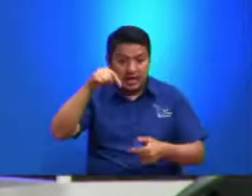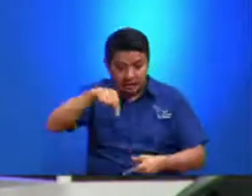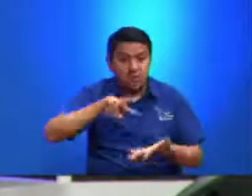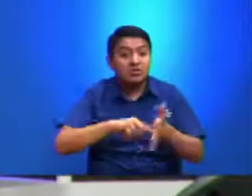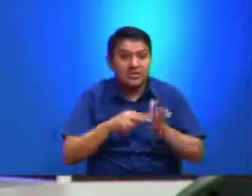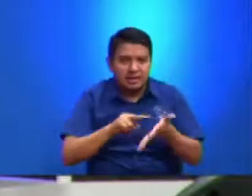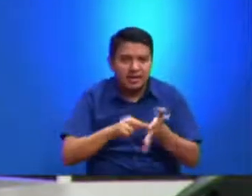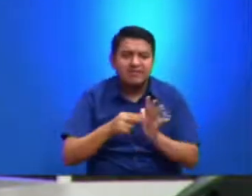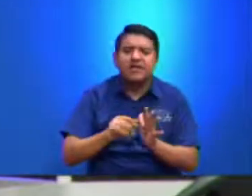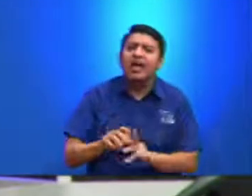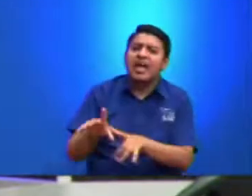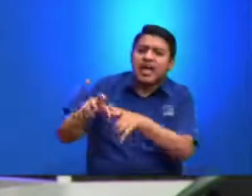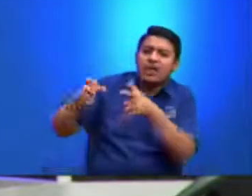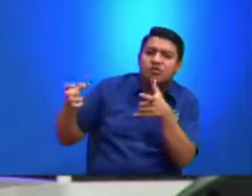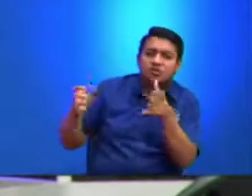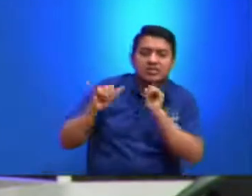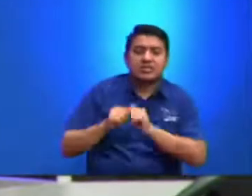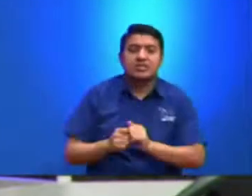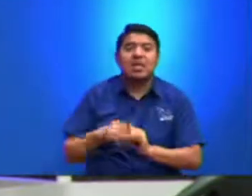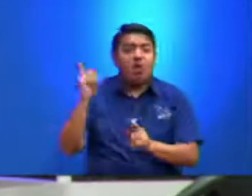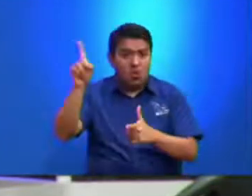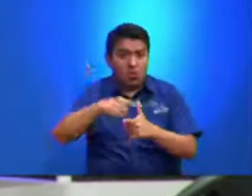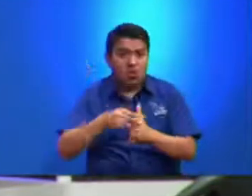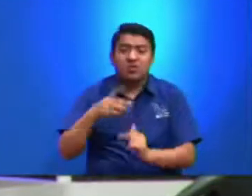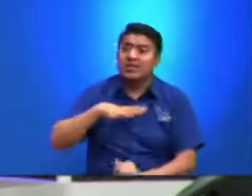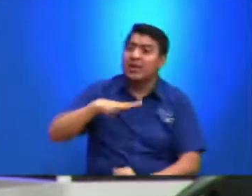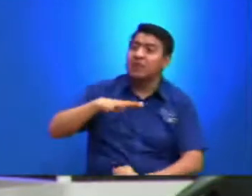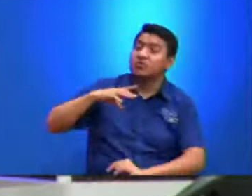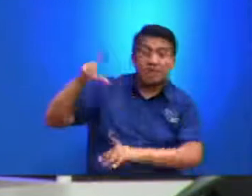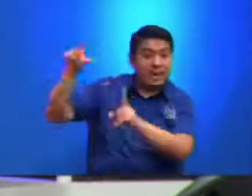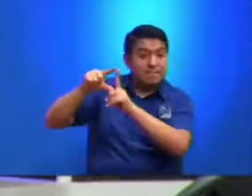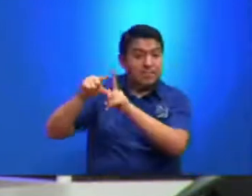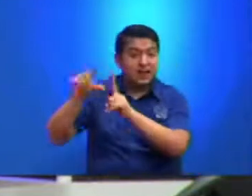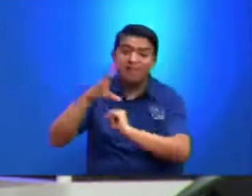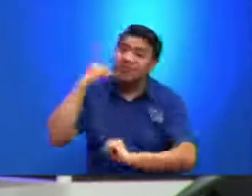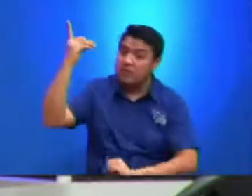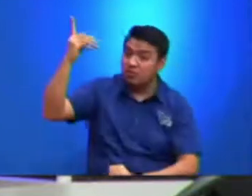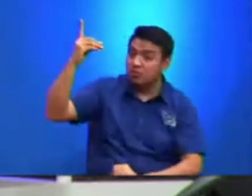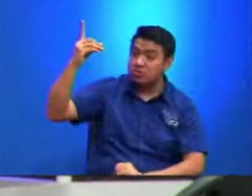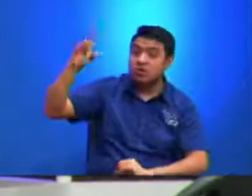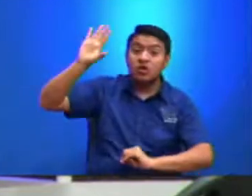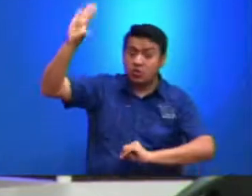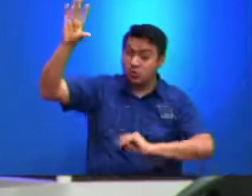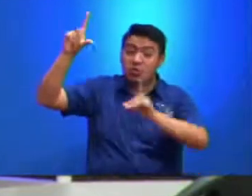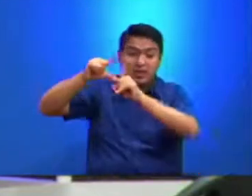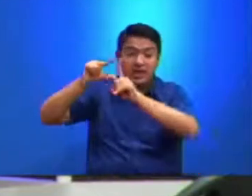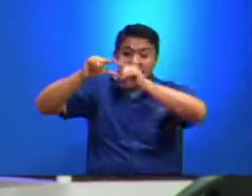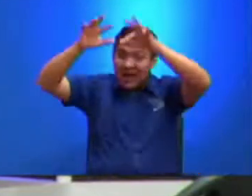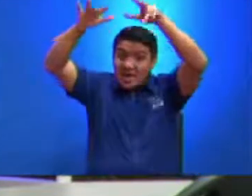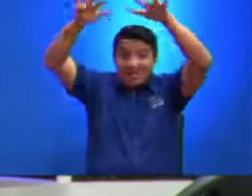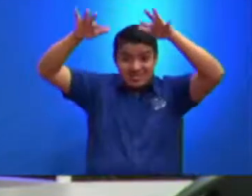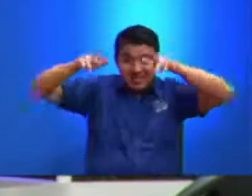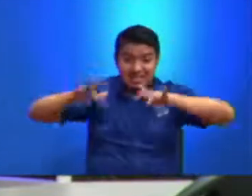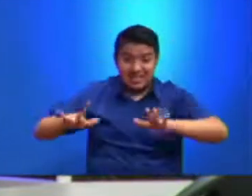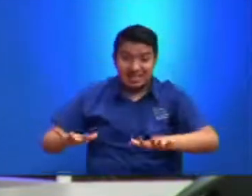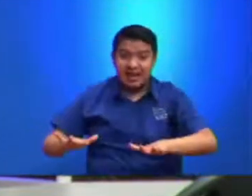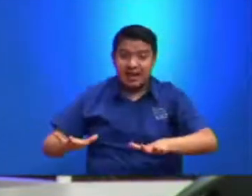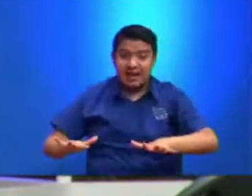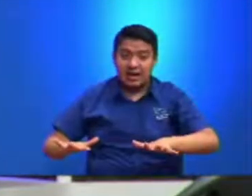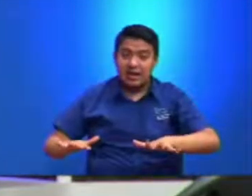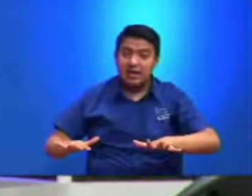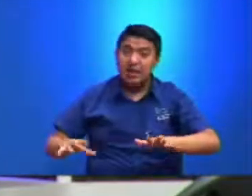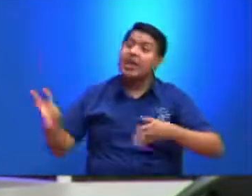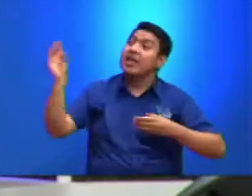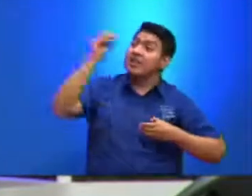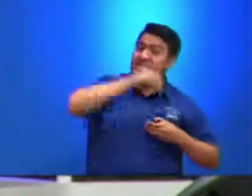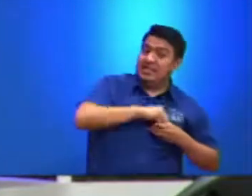de parte de Dios, cuando tenemos el alimento divino, cuando el maná de Dios, cuando el discurso cae en tu